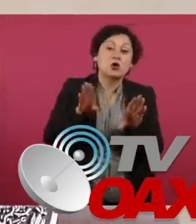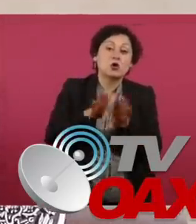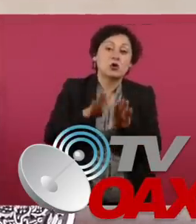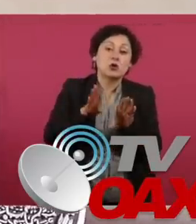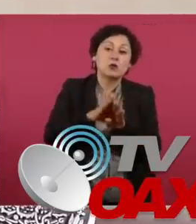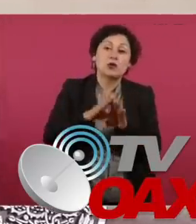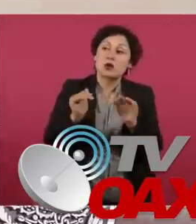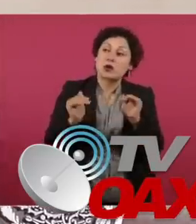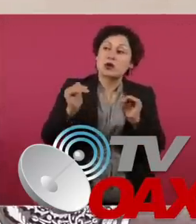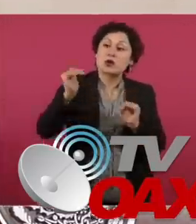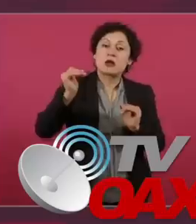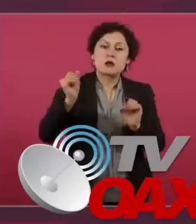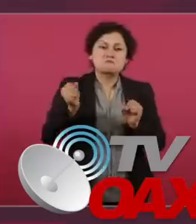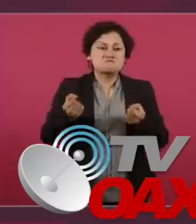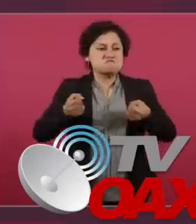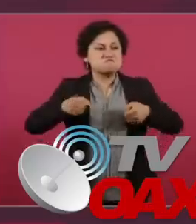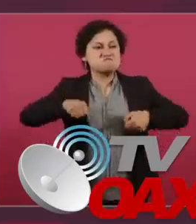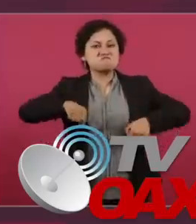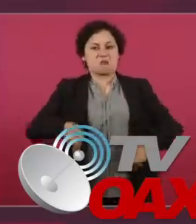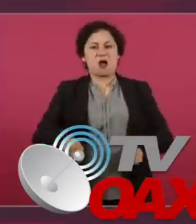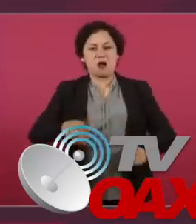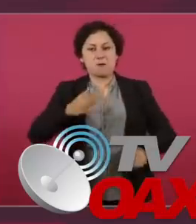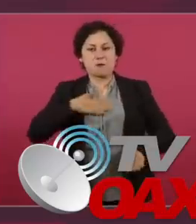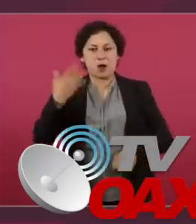hegemonías. Entonces, yo prefiero